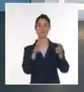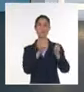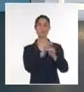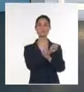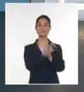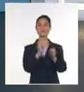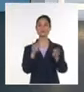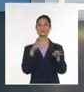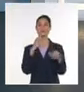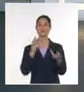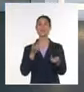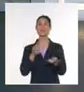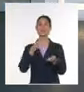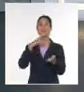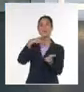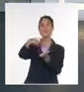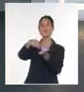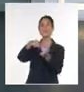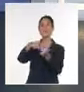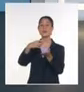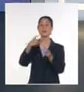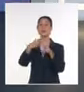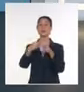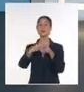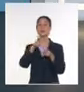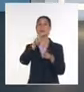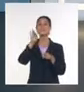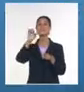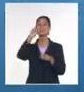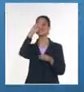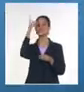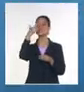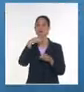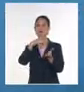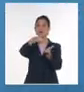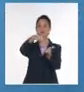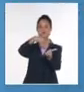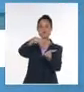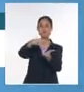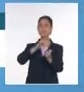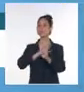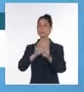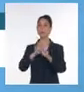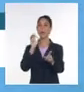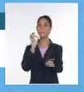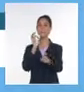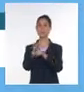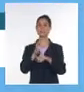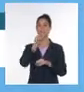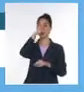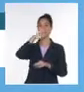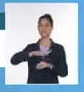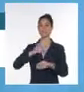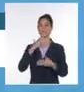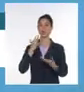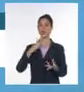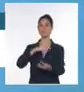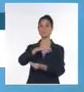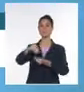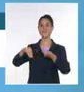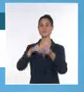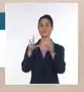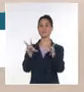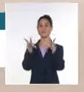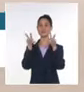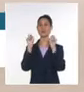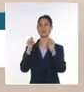visado electrónico conocida como eVisa se encuentra activa. Con este avance, Cuba moderniza un poco más su sistema consular de acuerdo con las